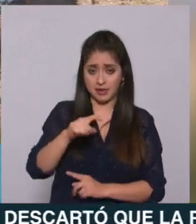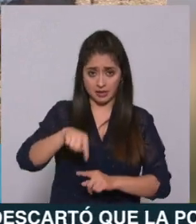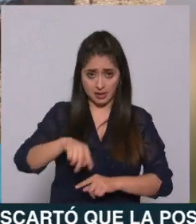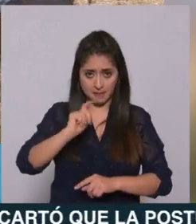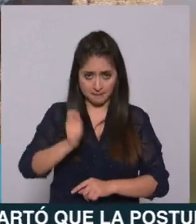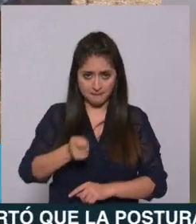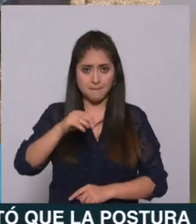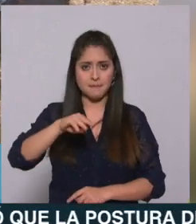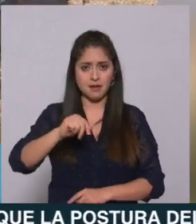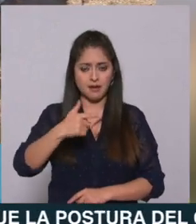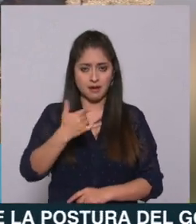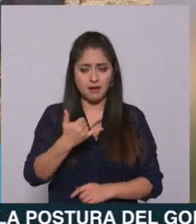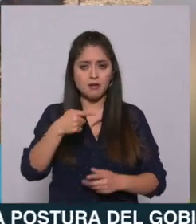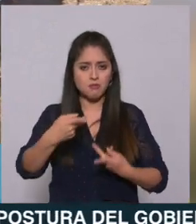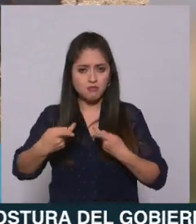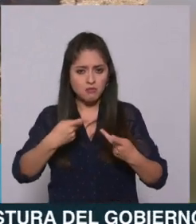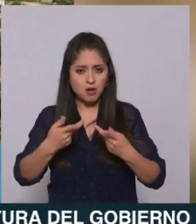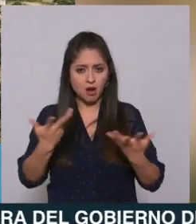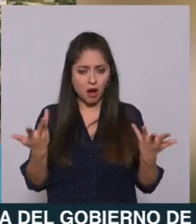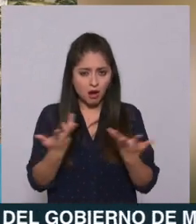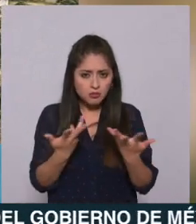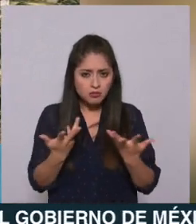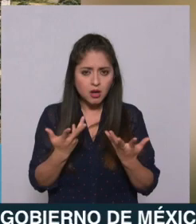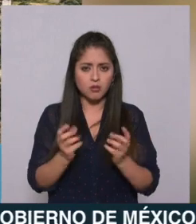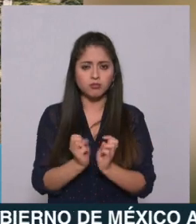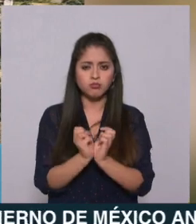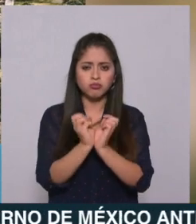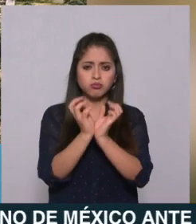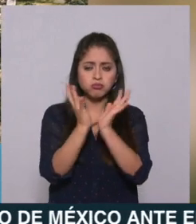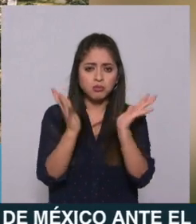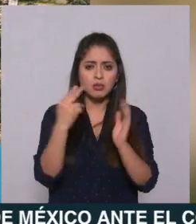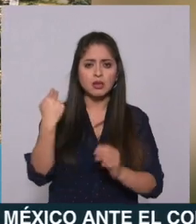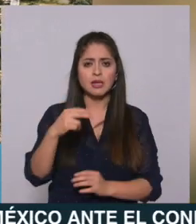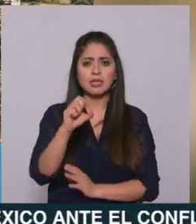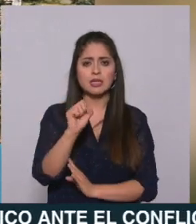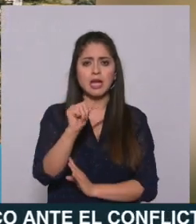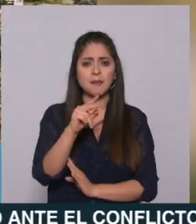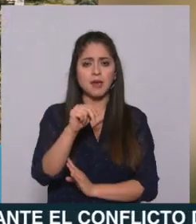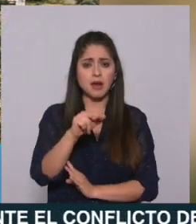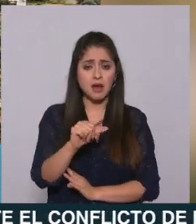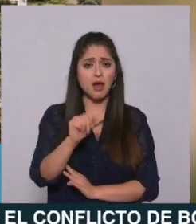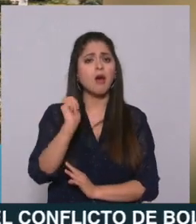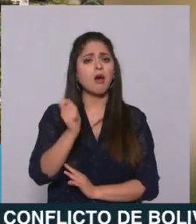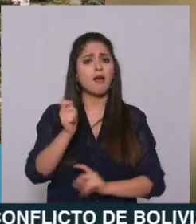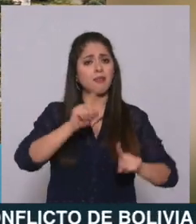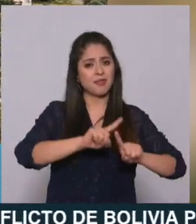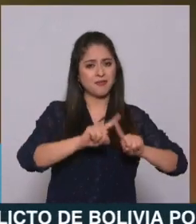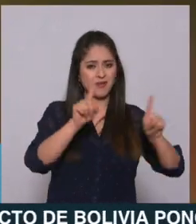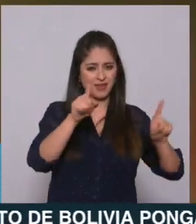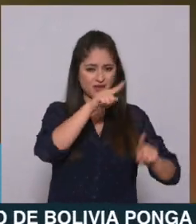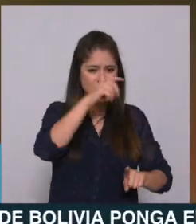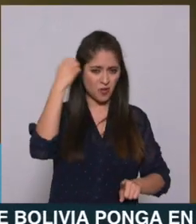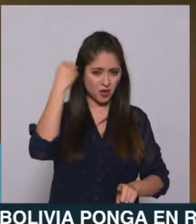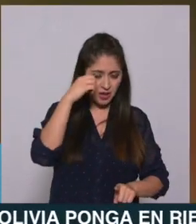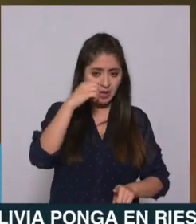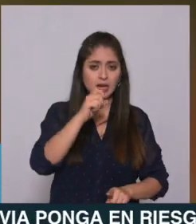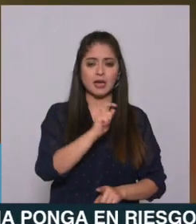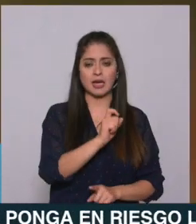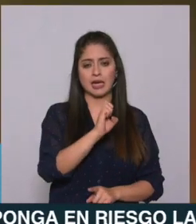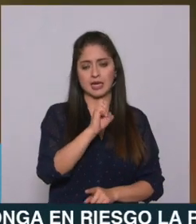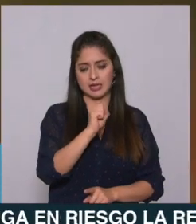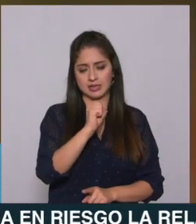se está produciendo, es un maguey que se le llama salmeana. A diferencia de otros, como en el estado de Oaxaca, que producen el espadín,